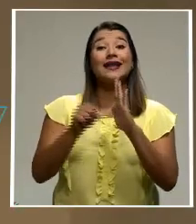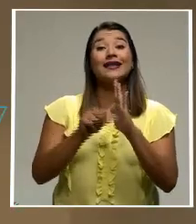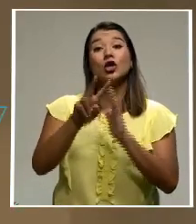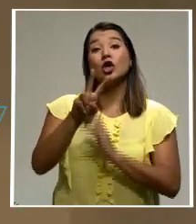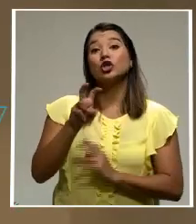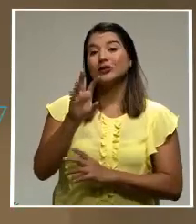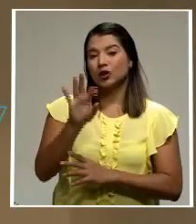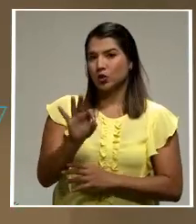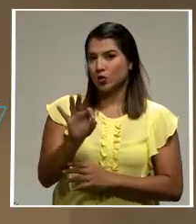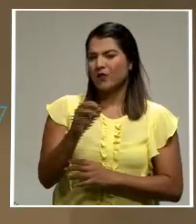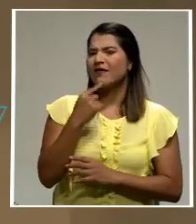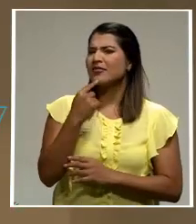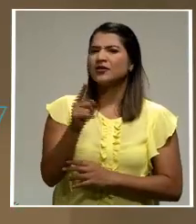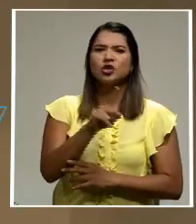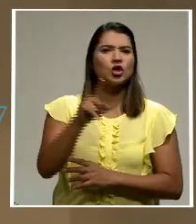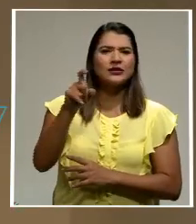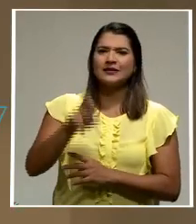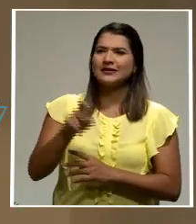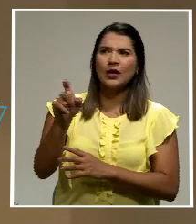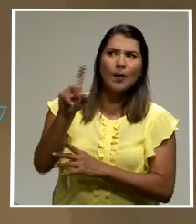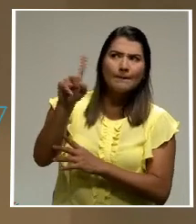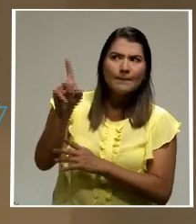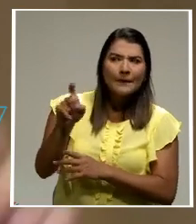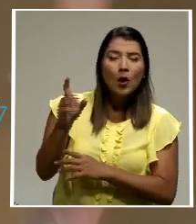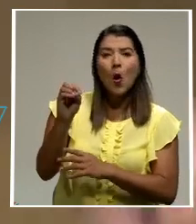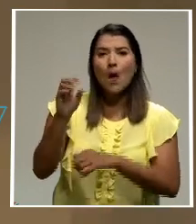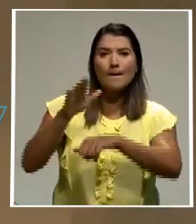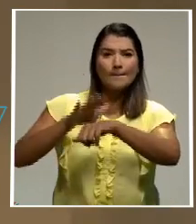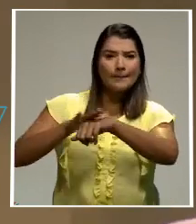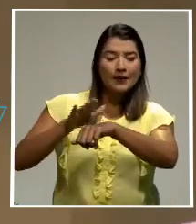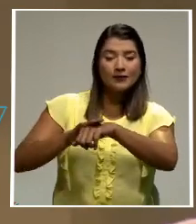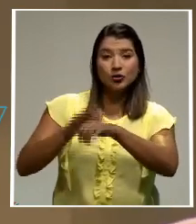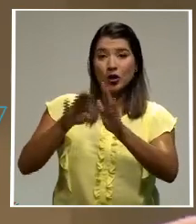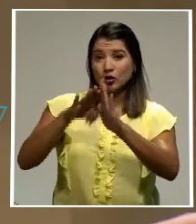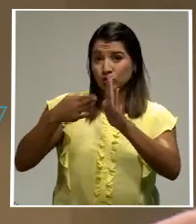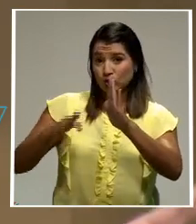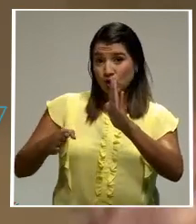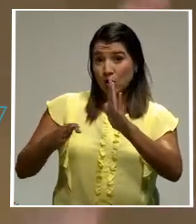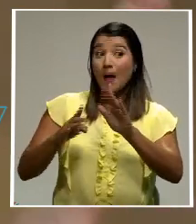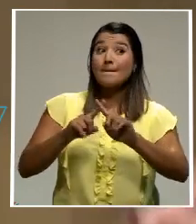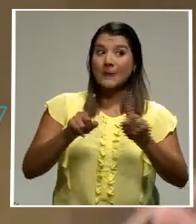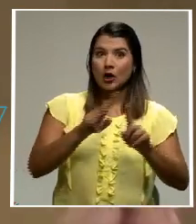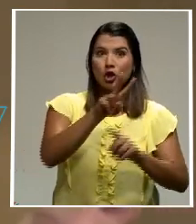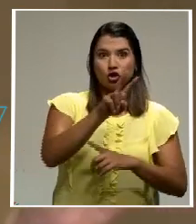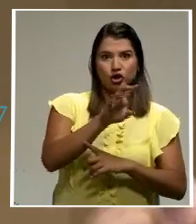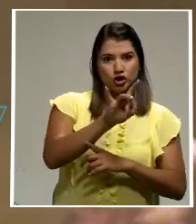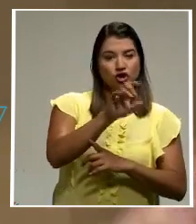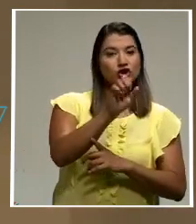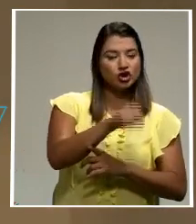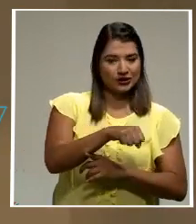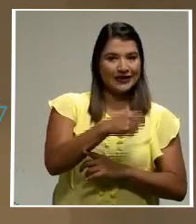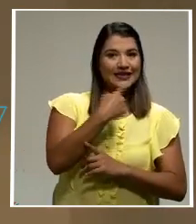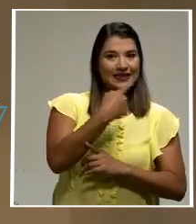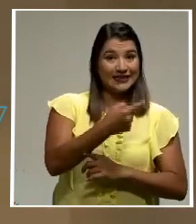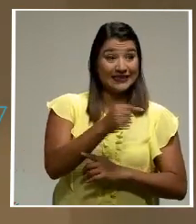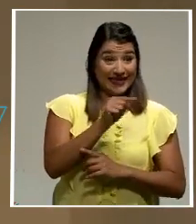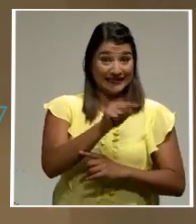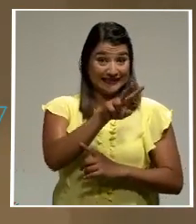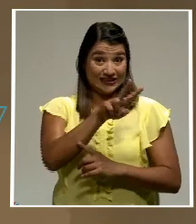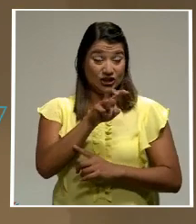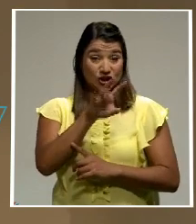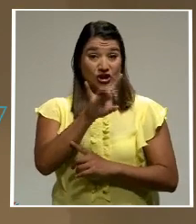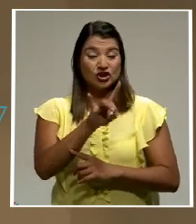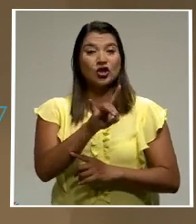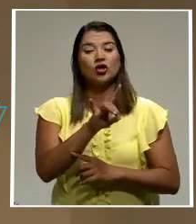la consulta previa a la Contraloría General de la República como la preveía el numeral 208, que incluso el numeral 208